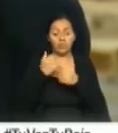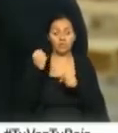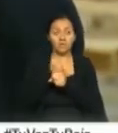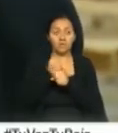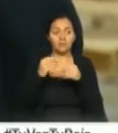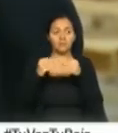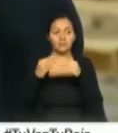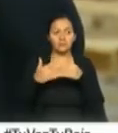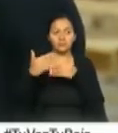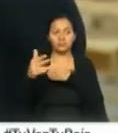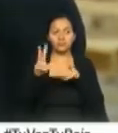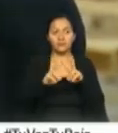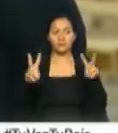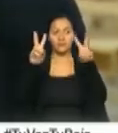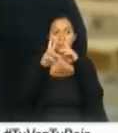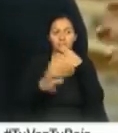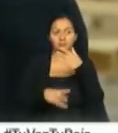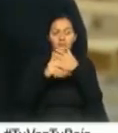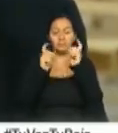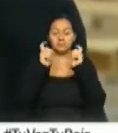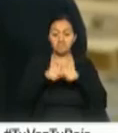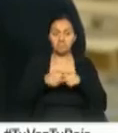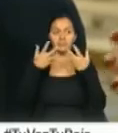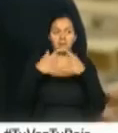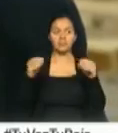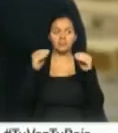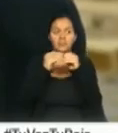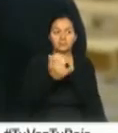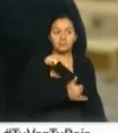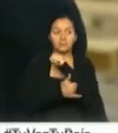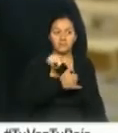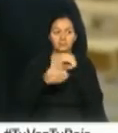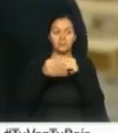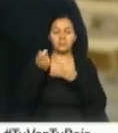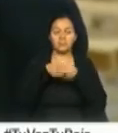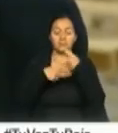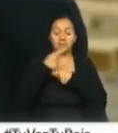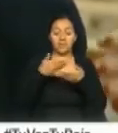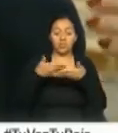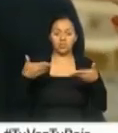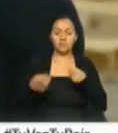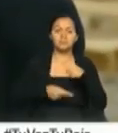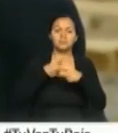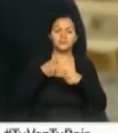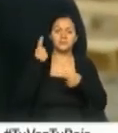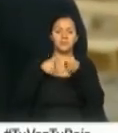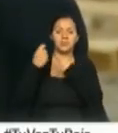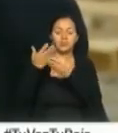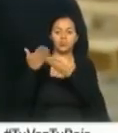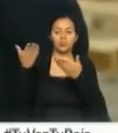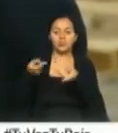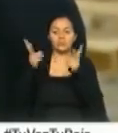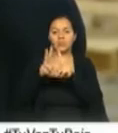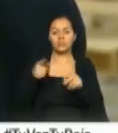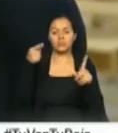básicamente en valor agregado, ¿no? En que no solamente seamos un país primario exportador, sino un país exportador